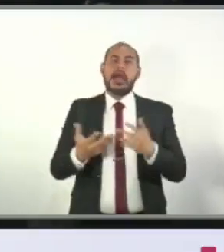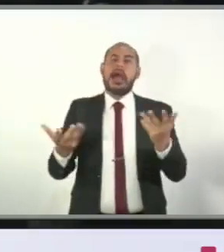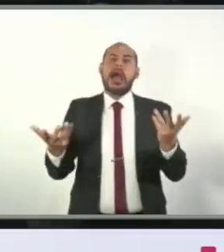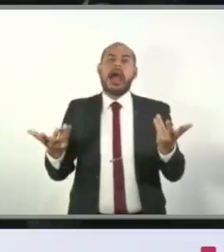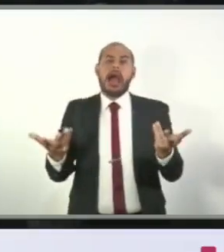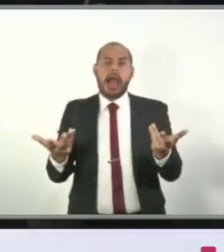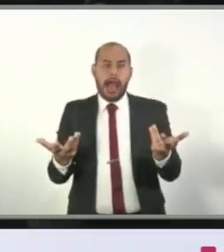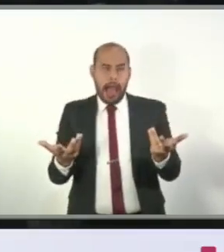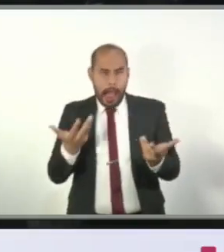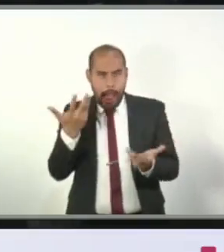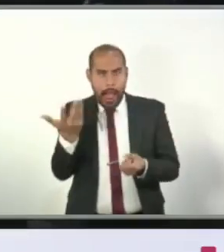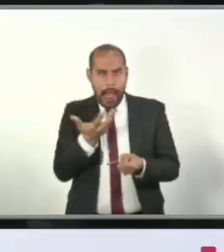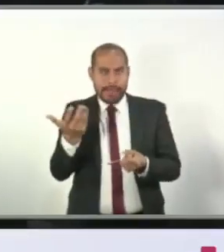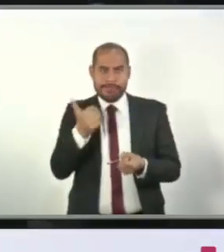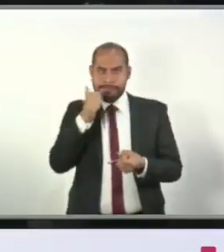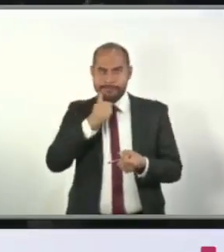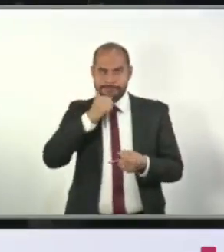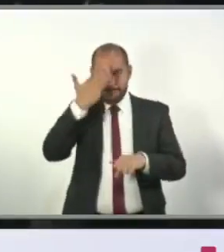mía.